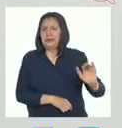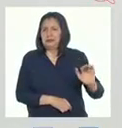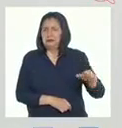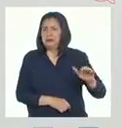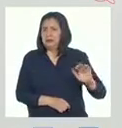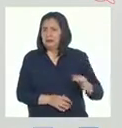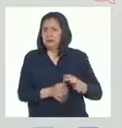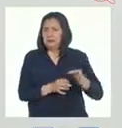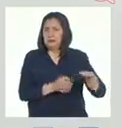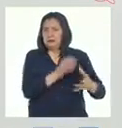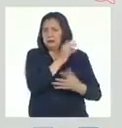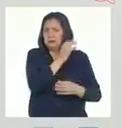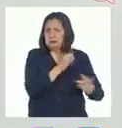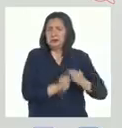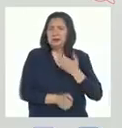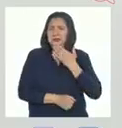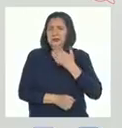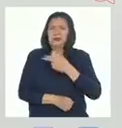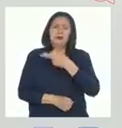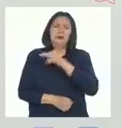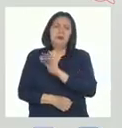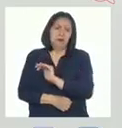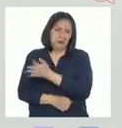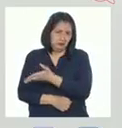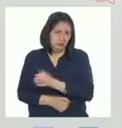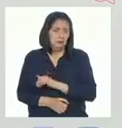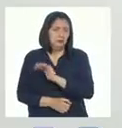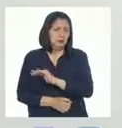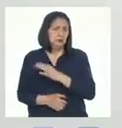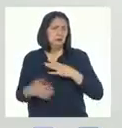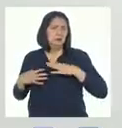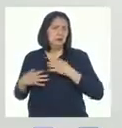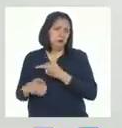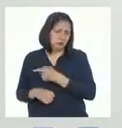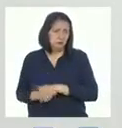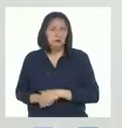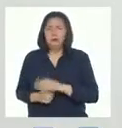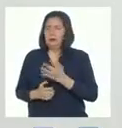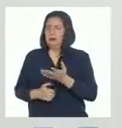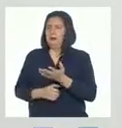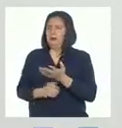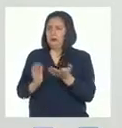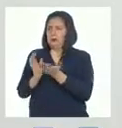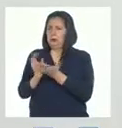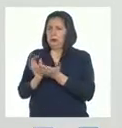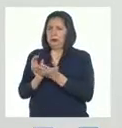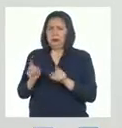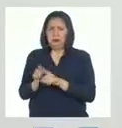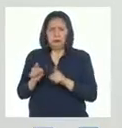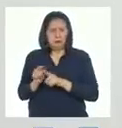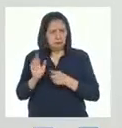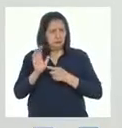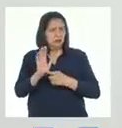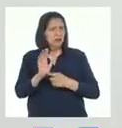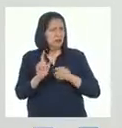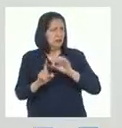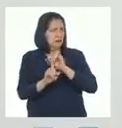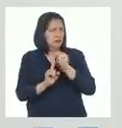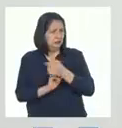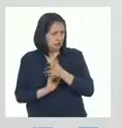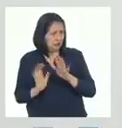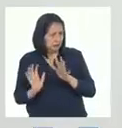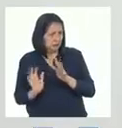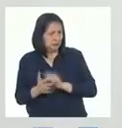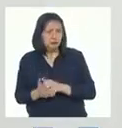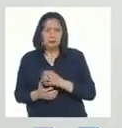niño de provincia y pobre, por parte de Humberto Grieve, un niño rico. Podríamos decir que el colegio es como un reflejo de la sociedad, ¿verdad,